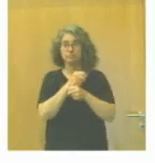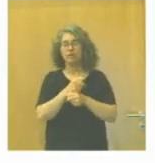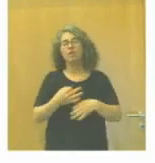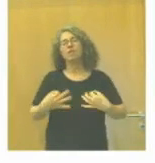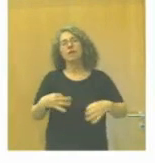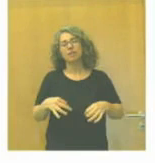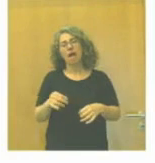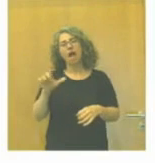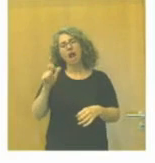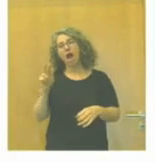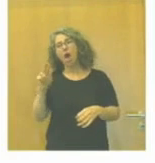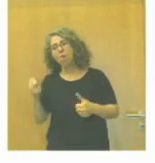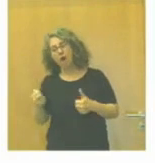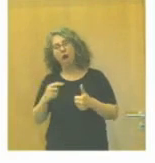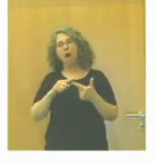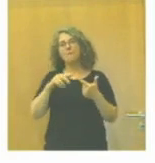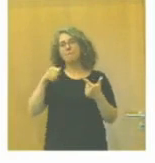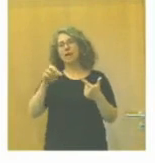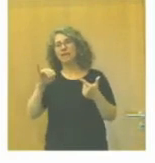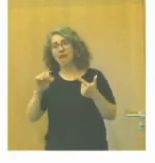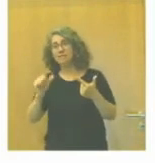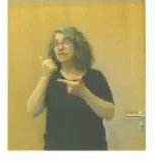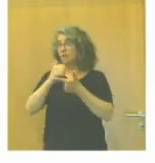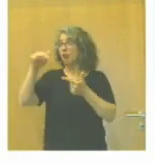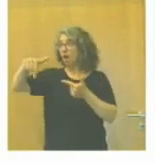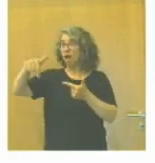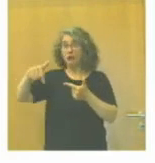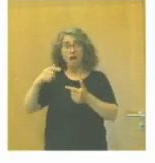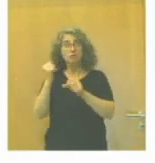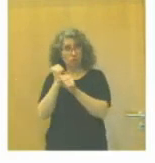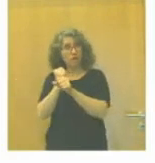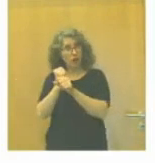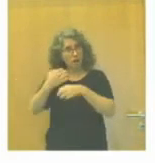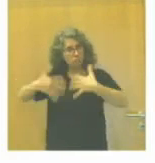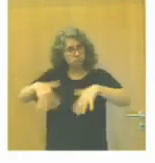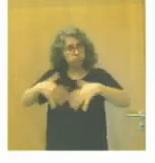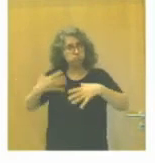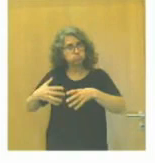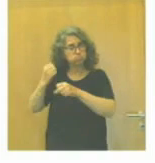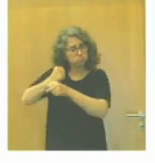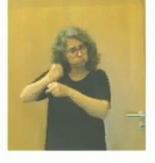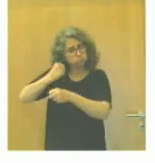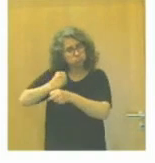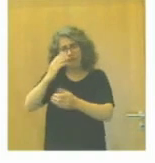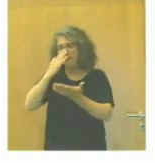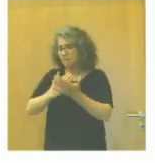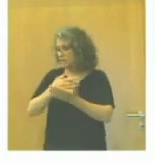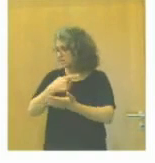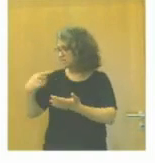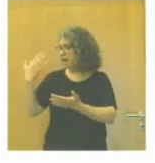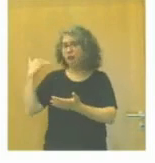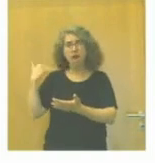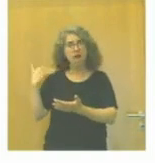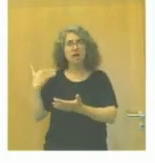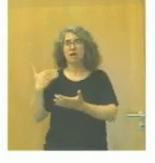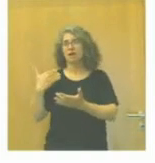Acá Laura, Matías, que está por allá arriba, estuvieron trabajando este fin de semana